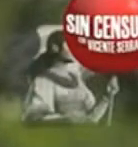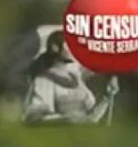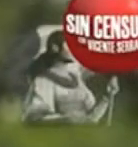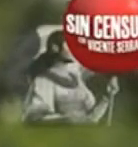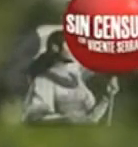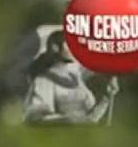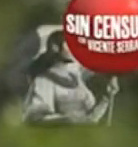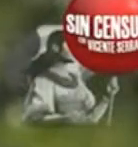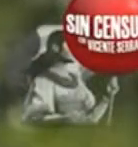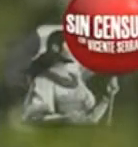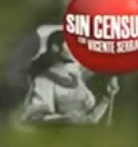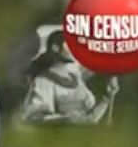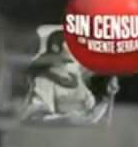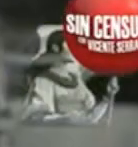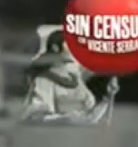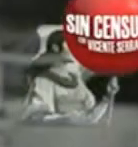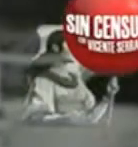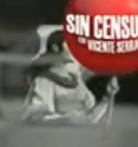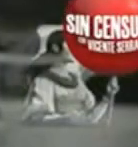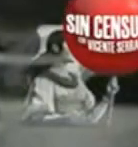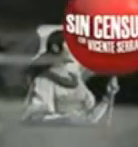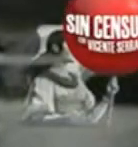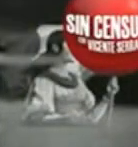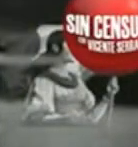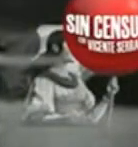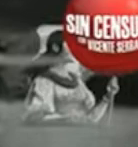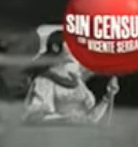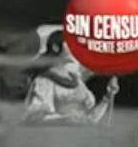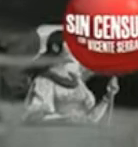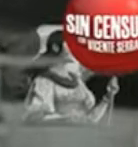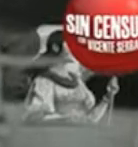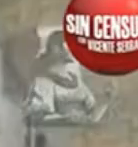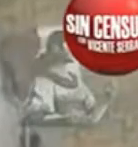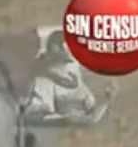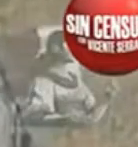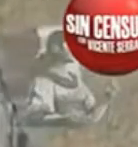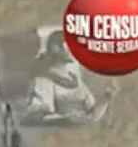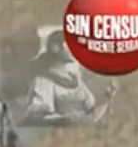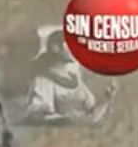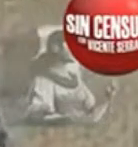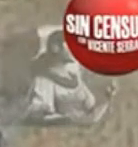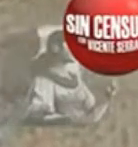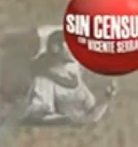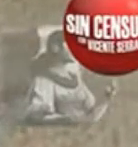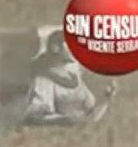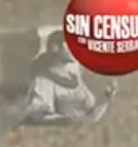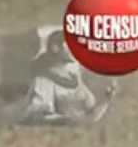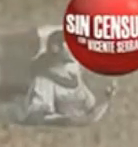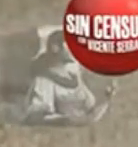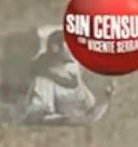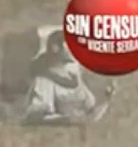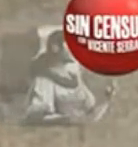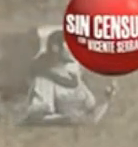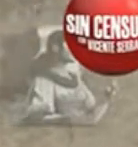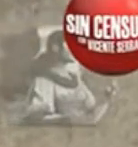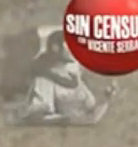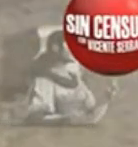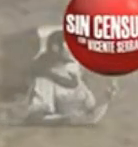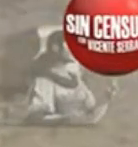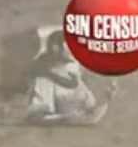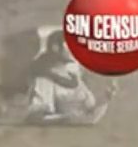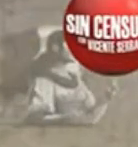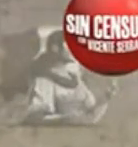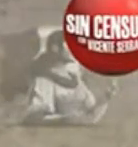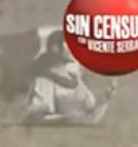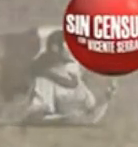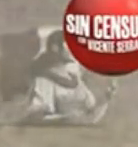la primaria obligatoria y gratuita y creó la secundaria para mujeres. Ignacio Ramírez, el Nigromante, fue uno de